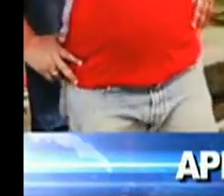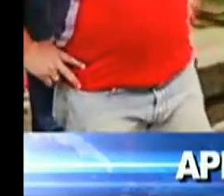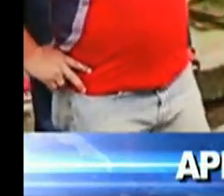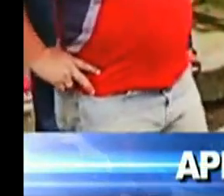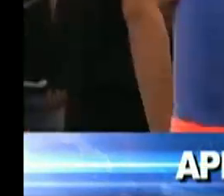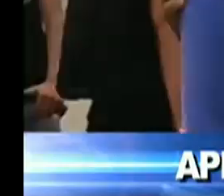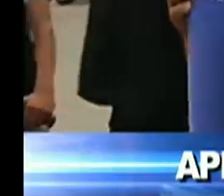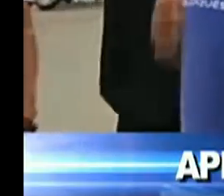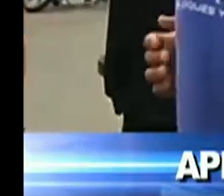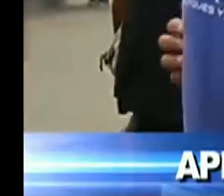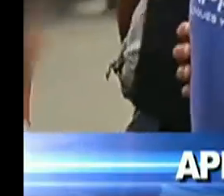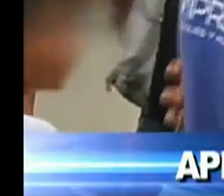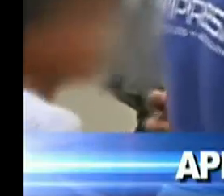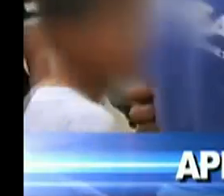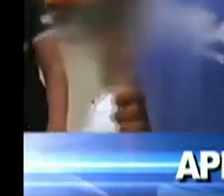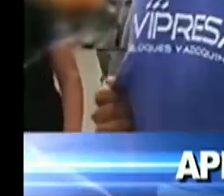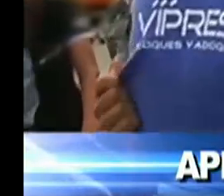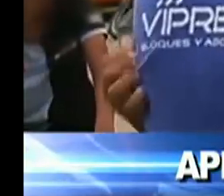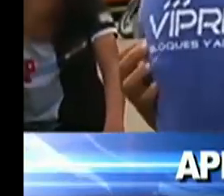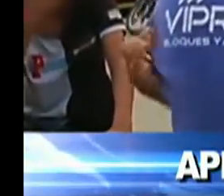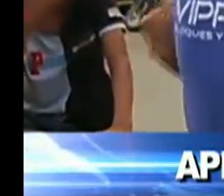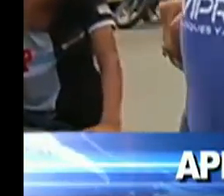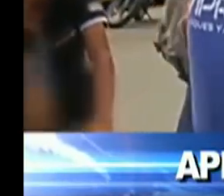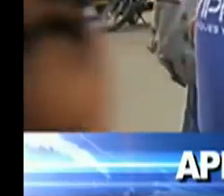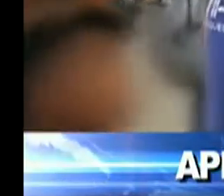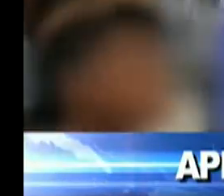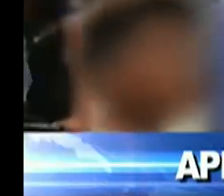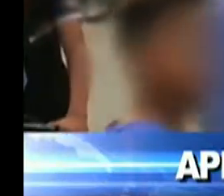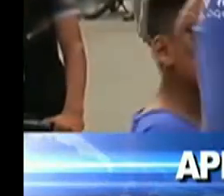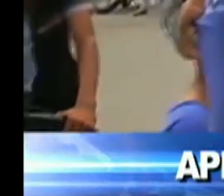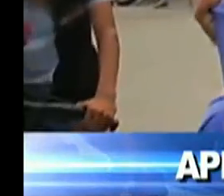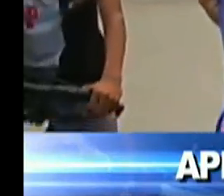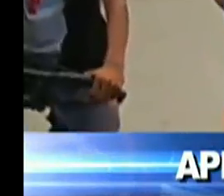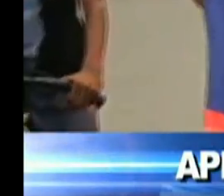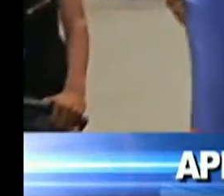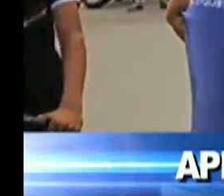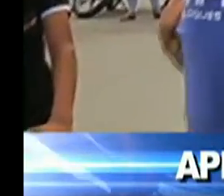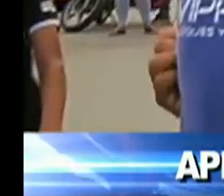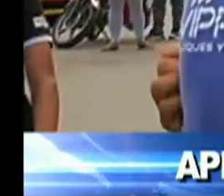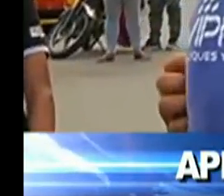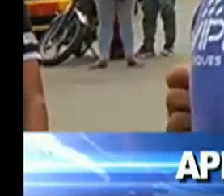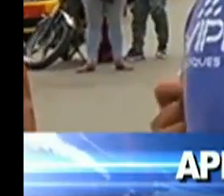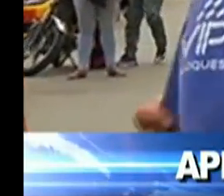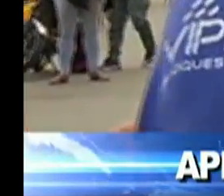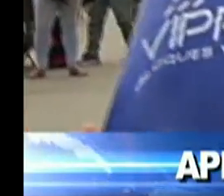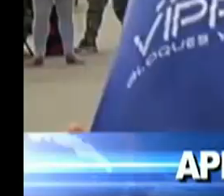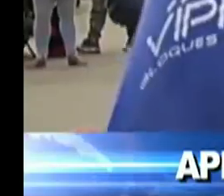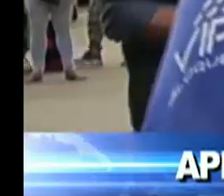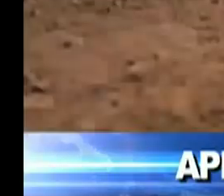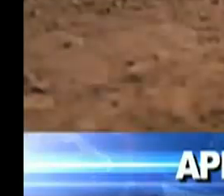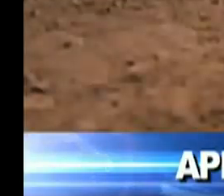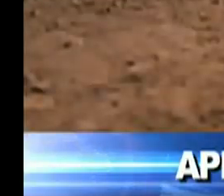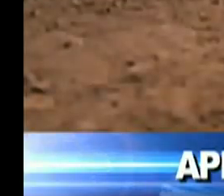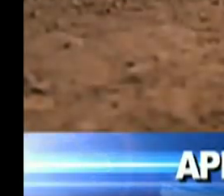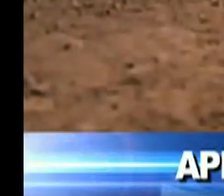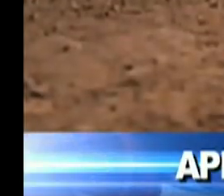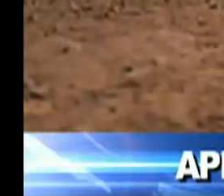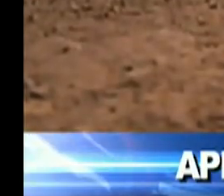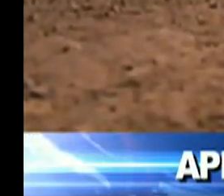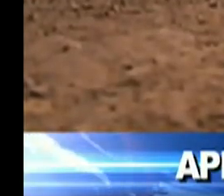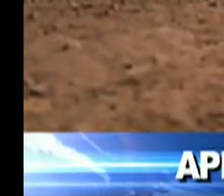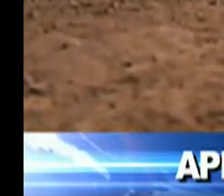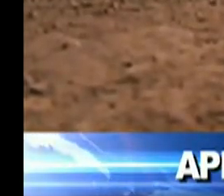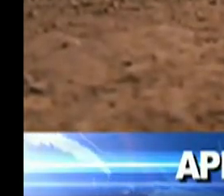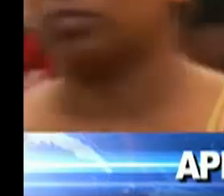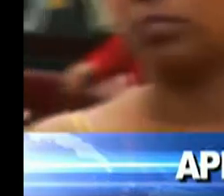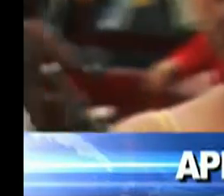Ciudadano murió al ser aplastado por un vehículo pesado mientras realizaba trabajos de reparación. El hecho ocurrió en